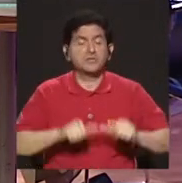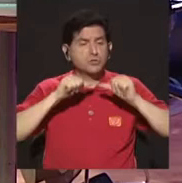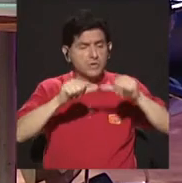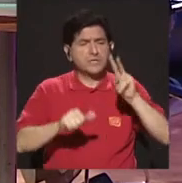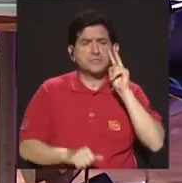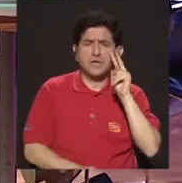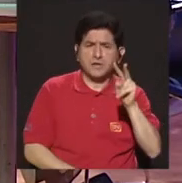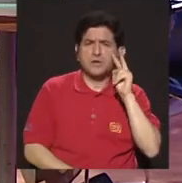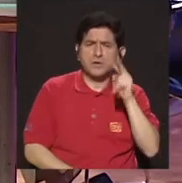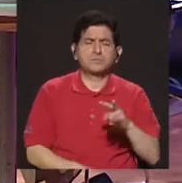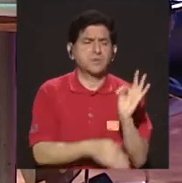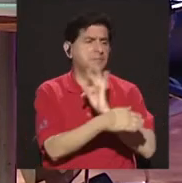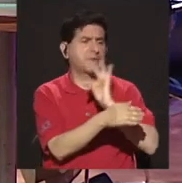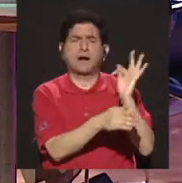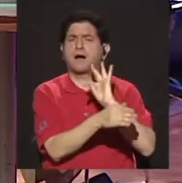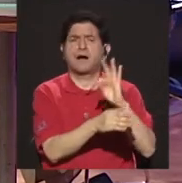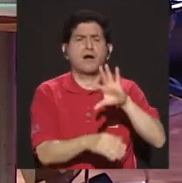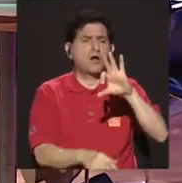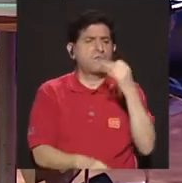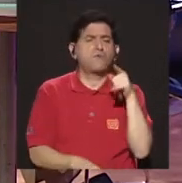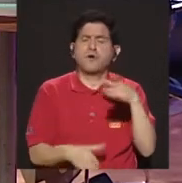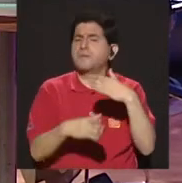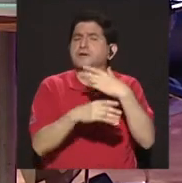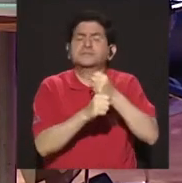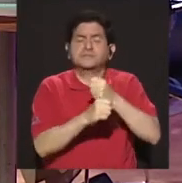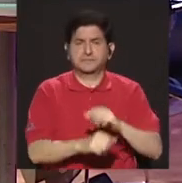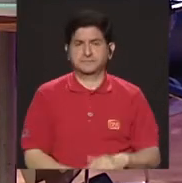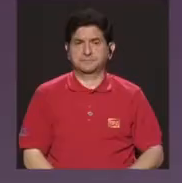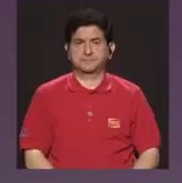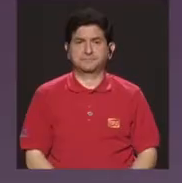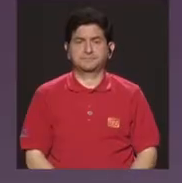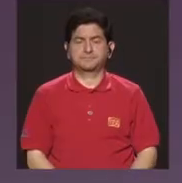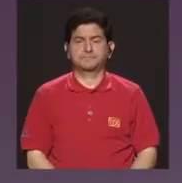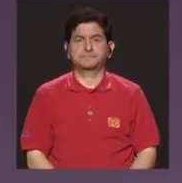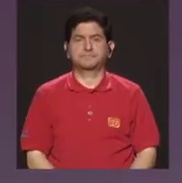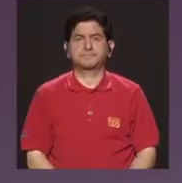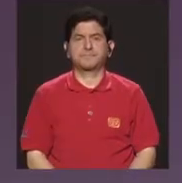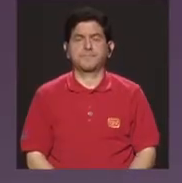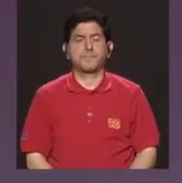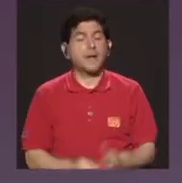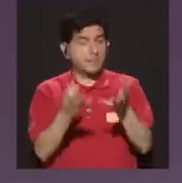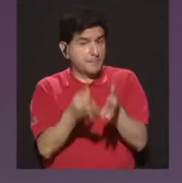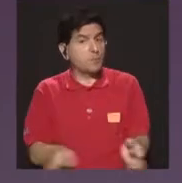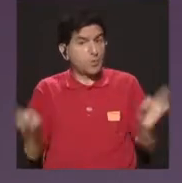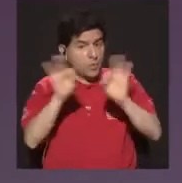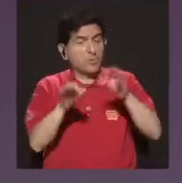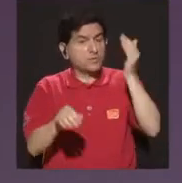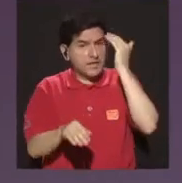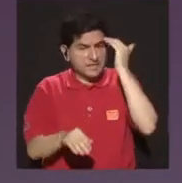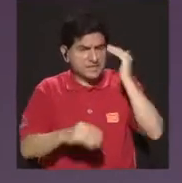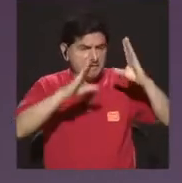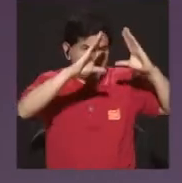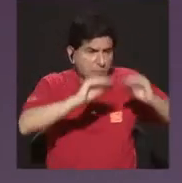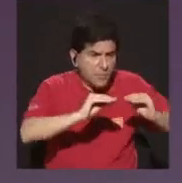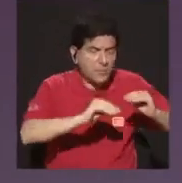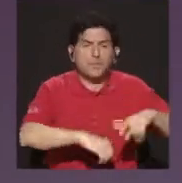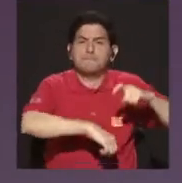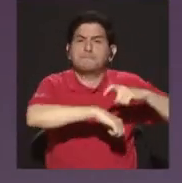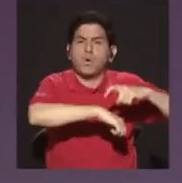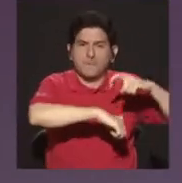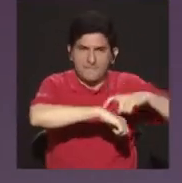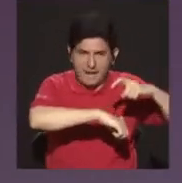viendo televisión de la manera en la que lo hace de verdad o sea lo que sí es importante saber del apagón es que el apagón es el